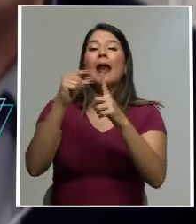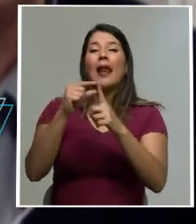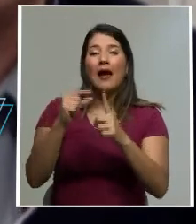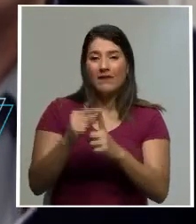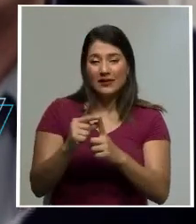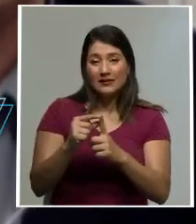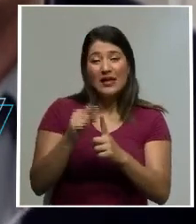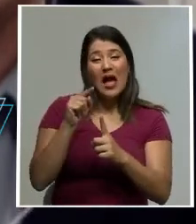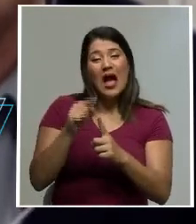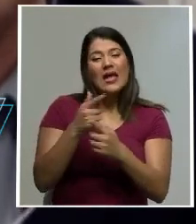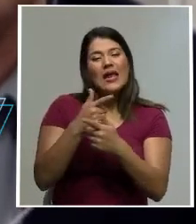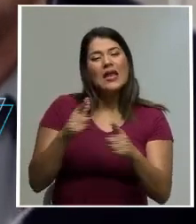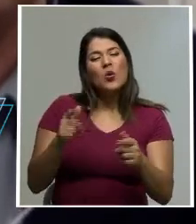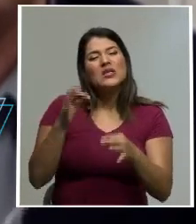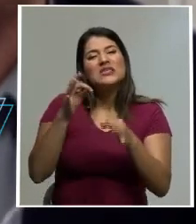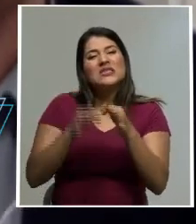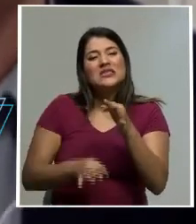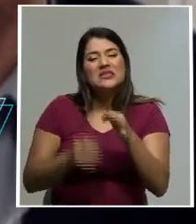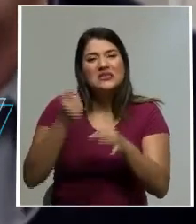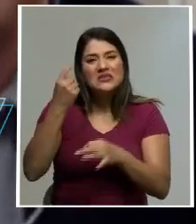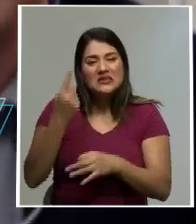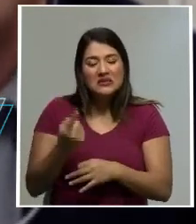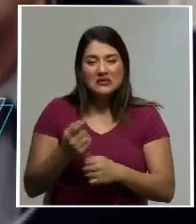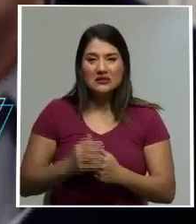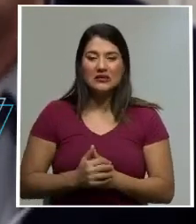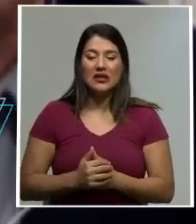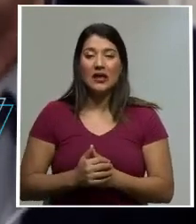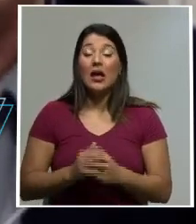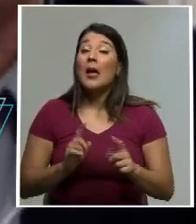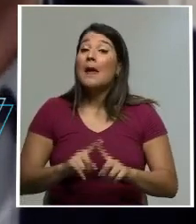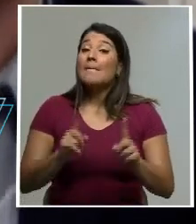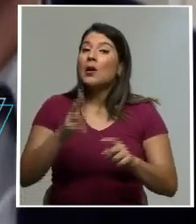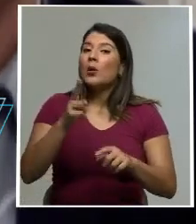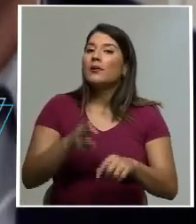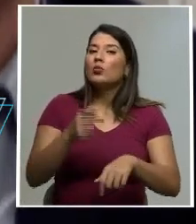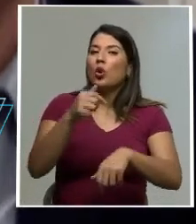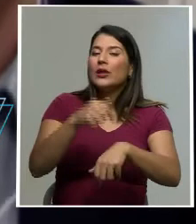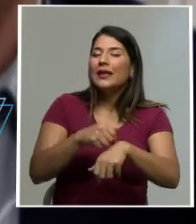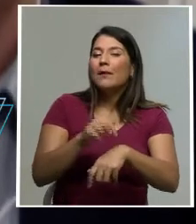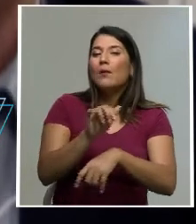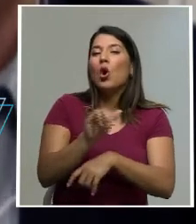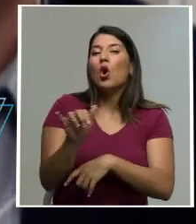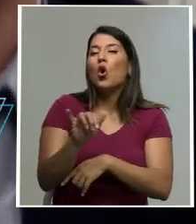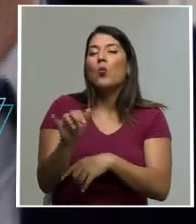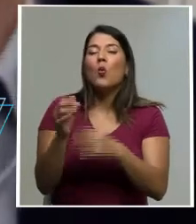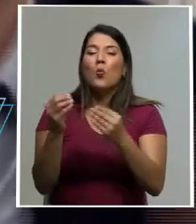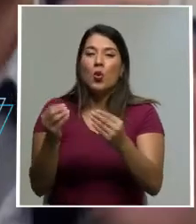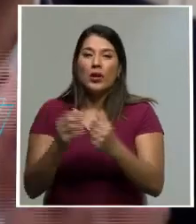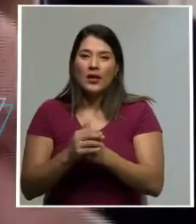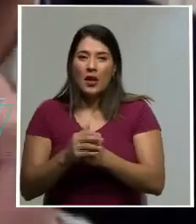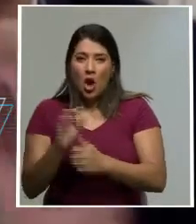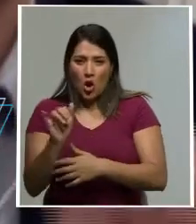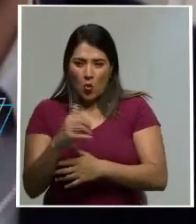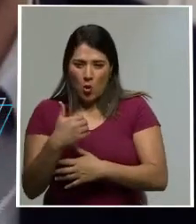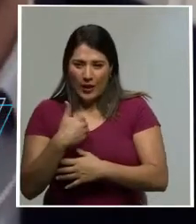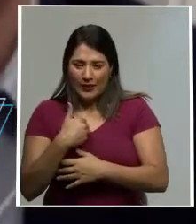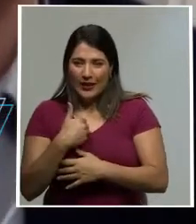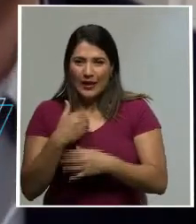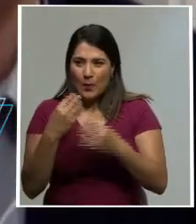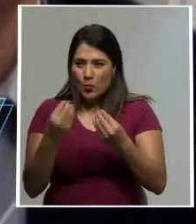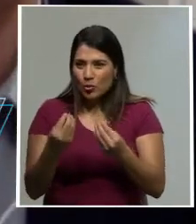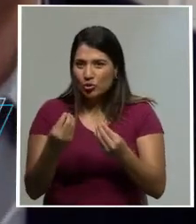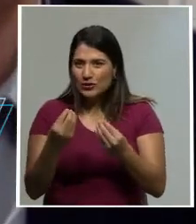lenguaje es sencillo, es entendible, pero a la vez está como muy, es como que tiene muchos